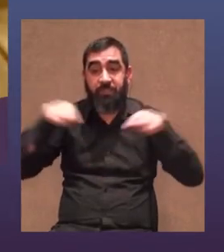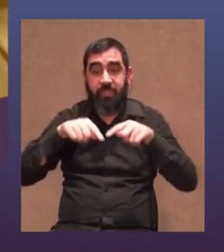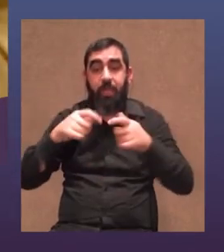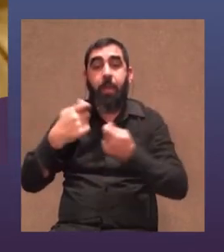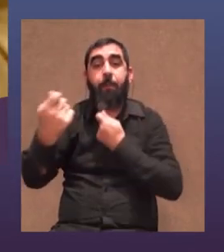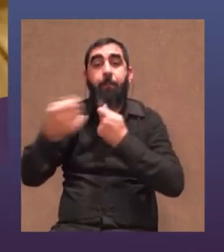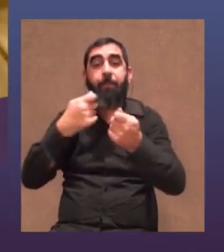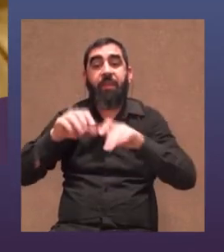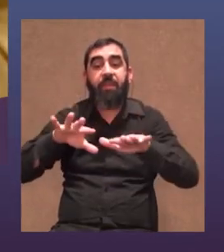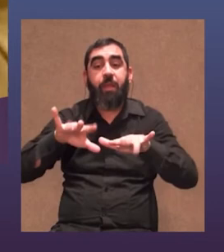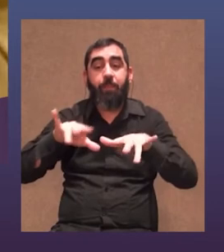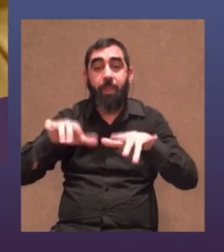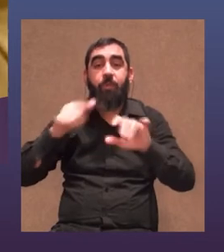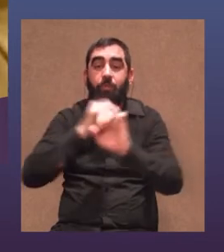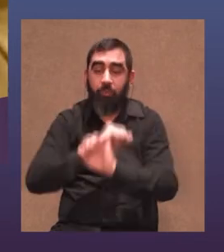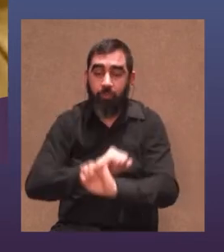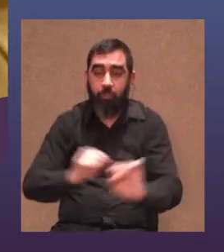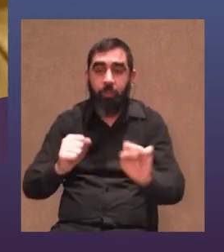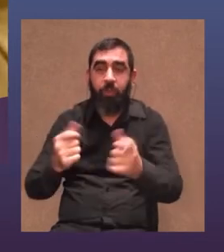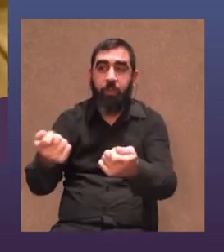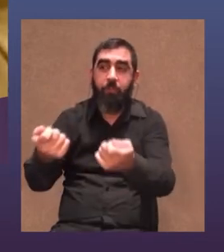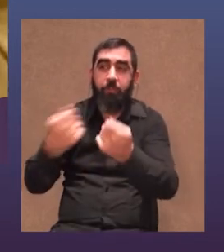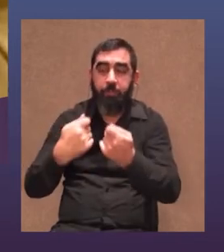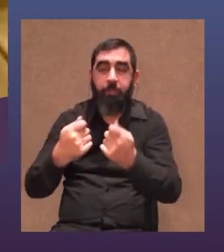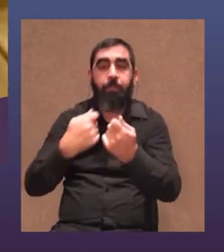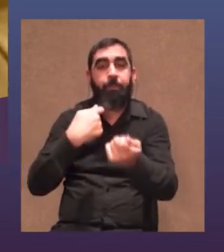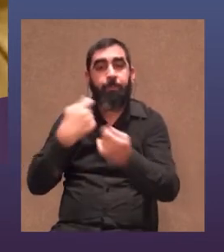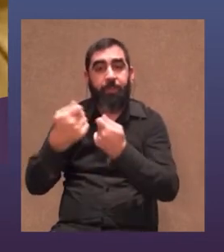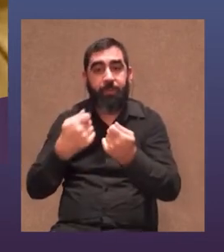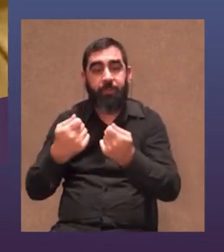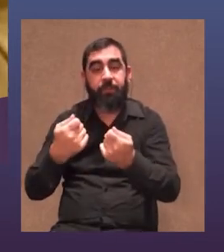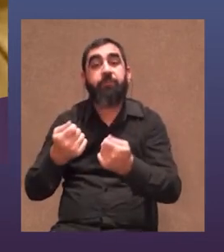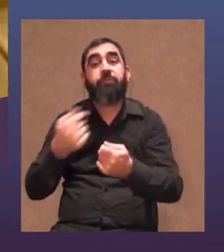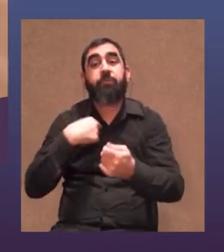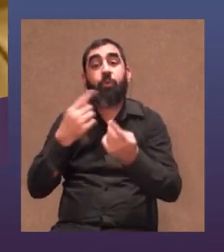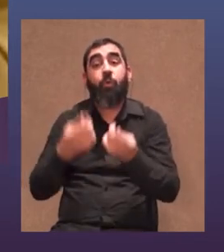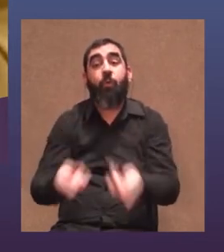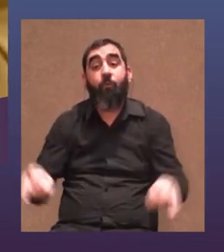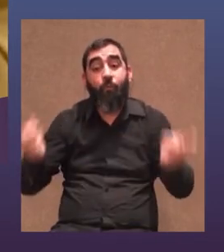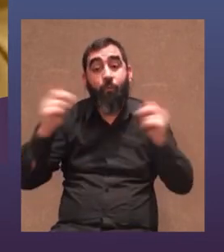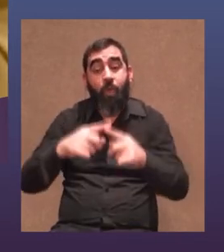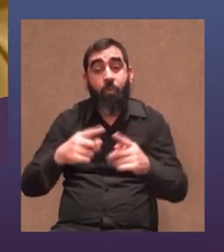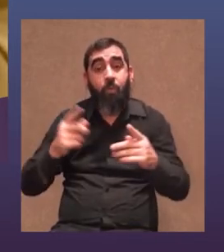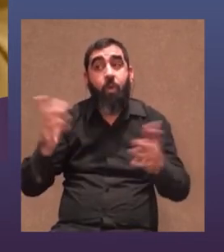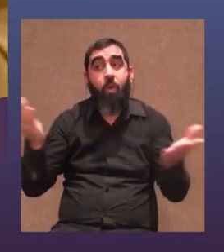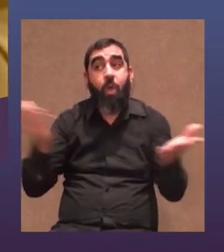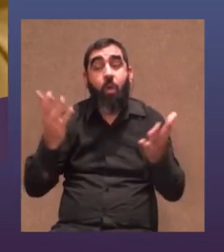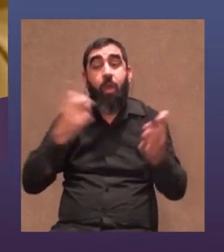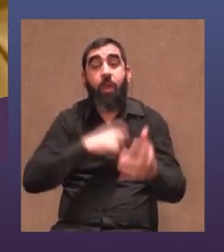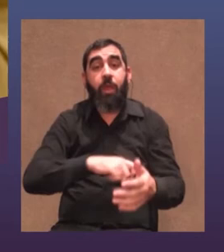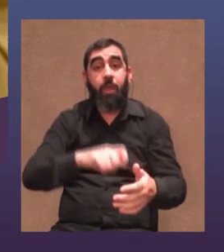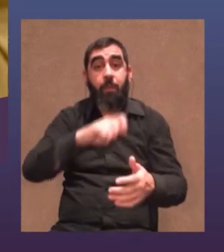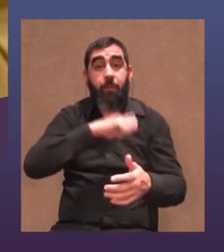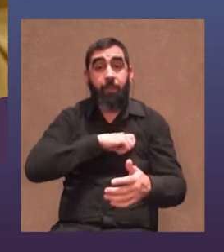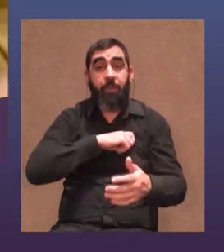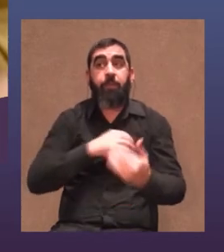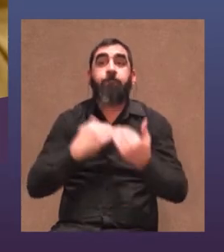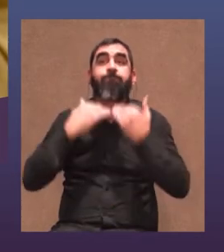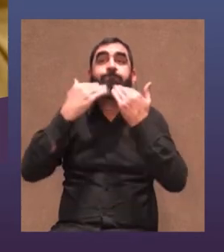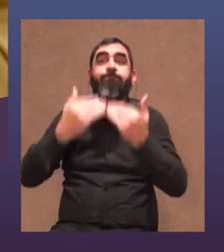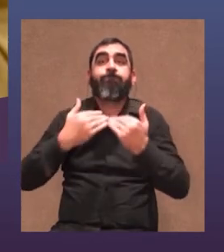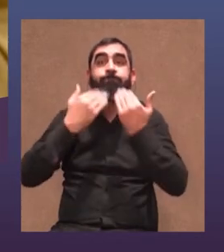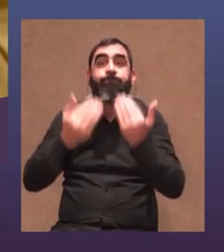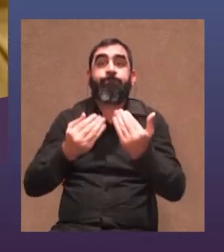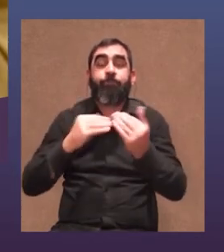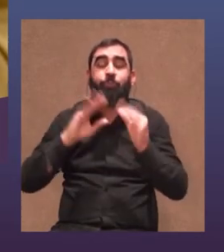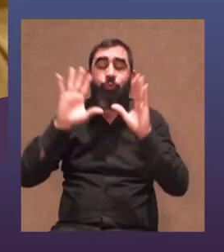piano 4 meses. Mucho. Cuando vuelvo ahora a España, no sé, porque están haciendo